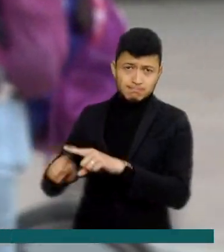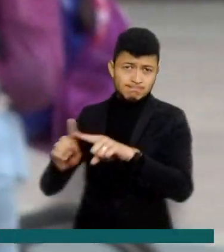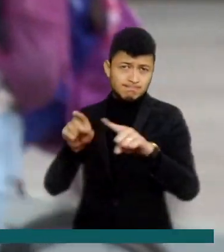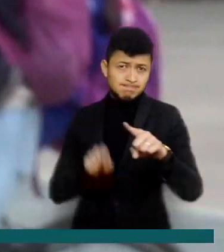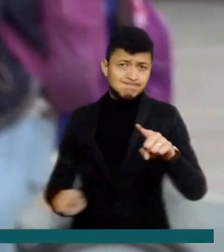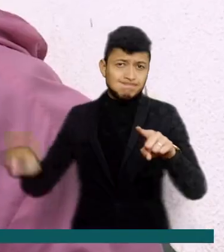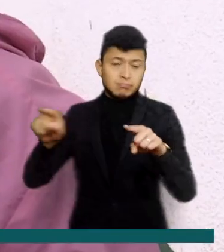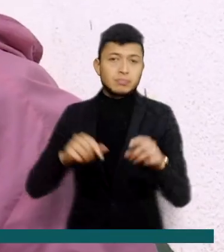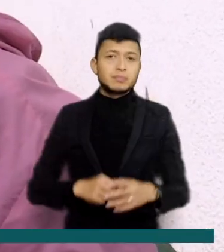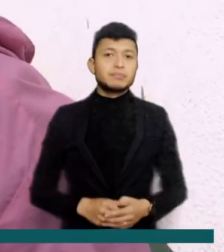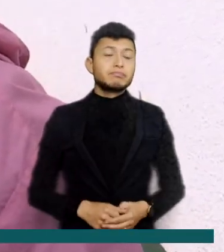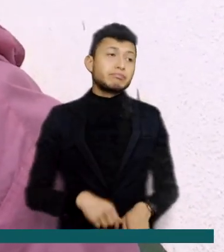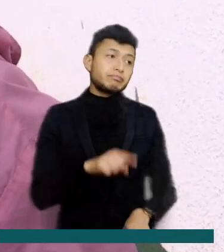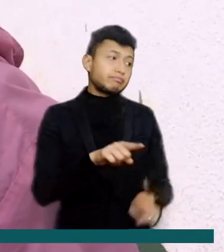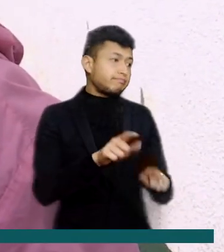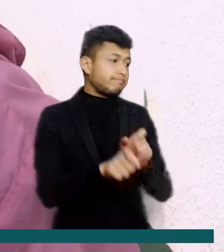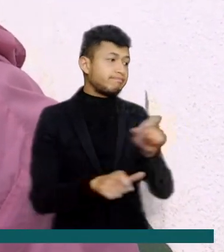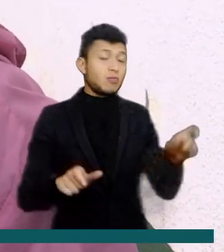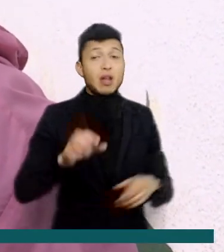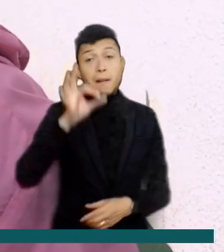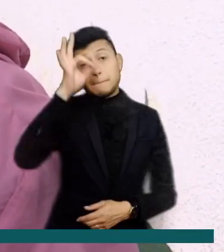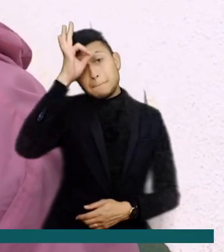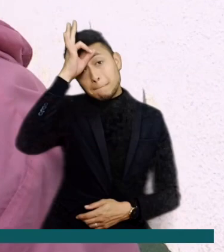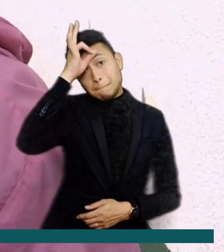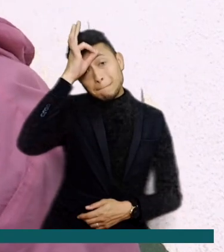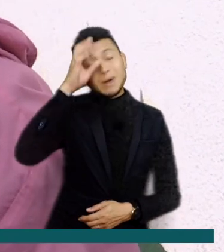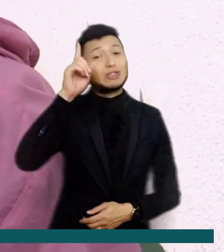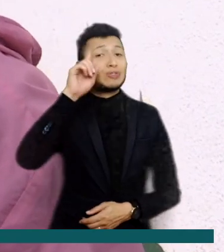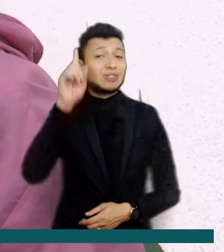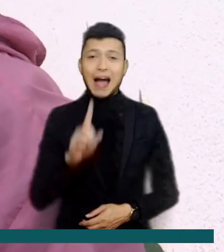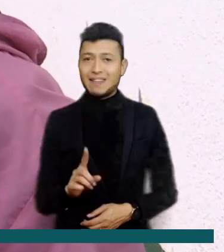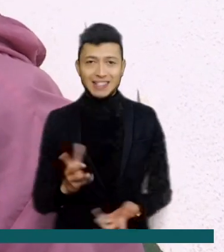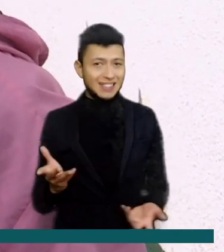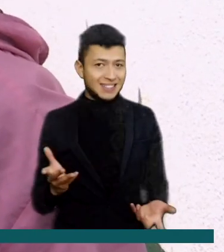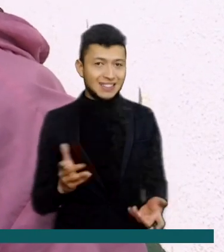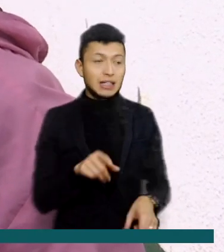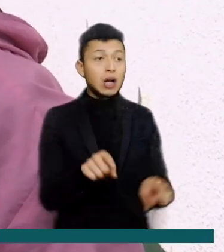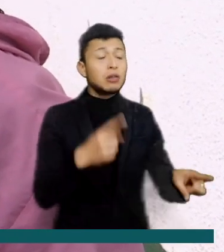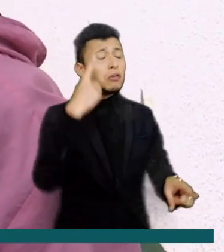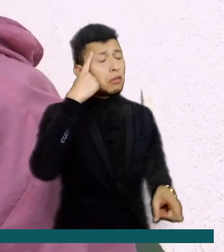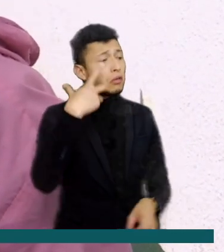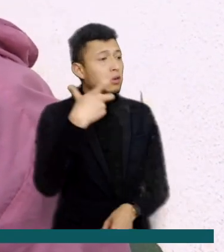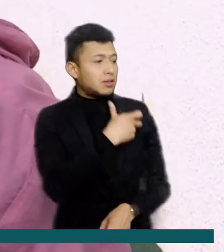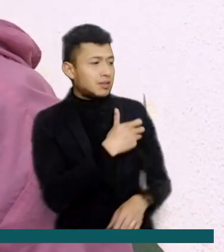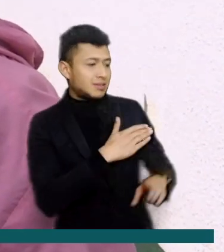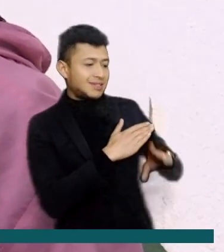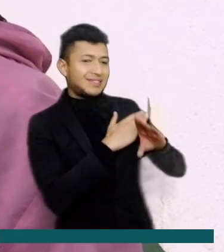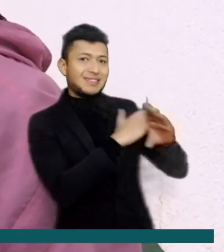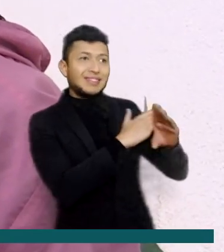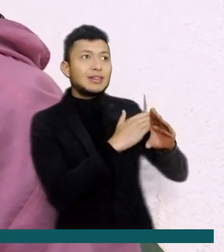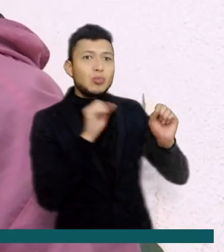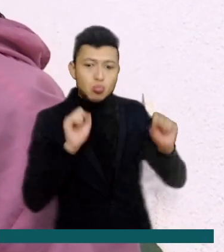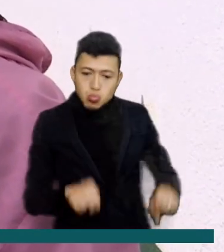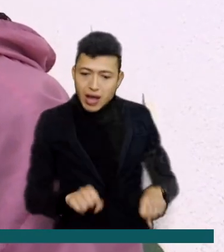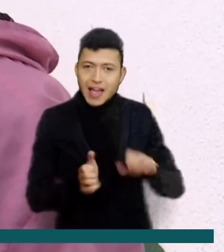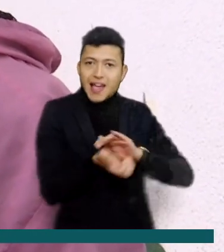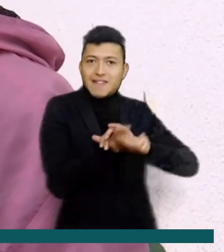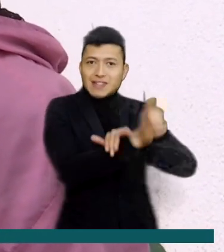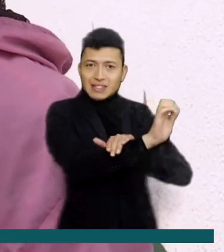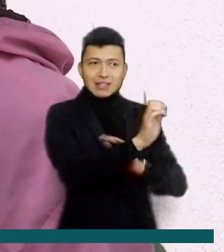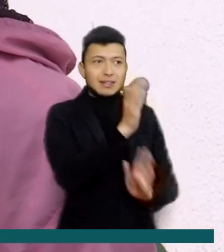diversas. Por la ignorancia, porque no saben que vacunándolos podemos